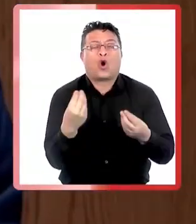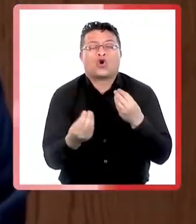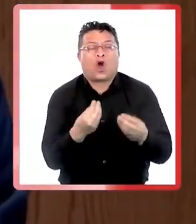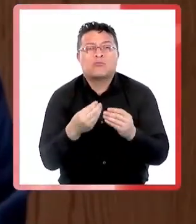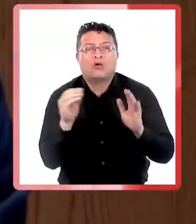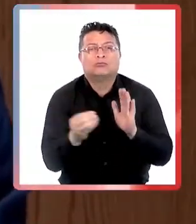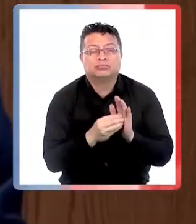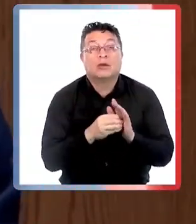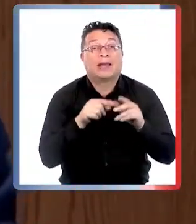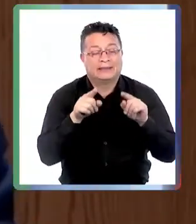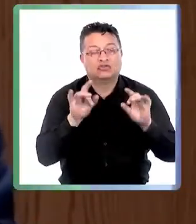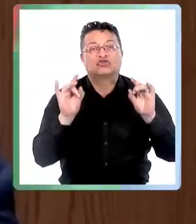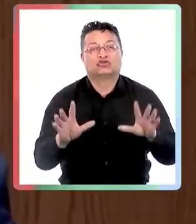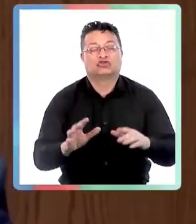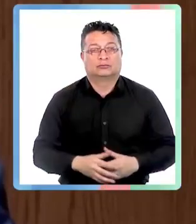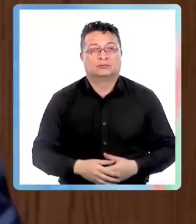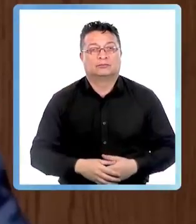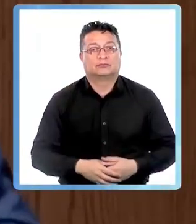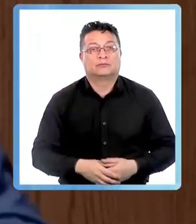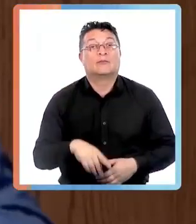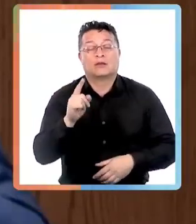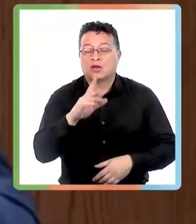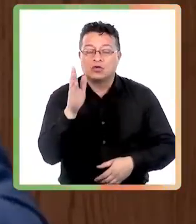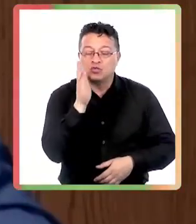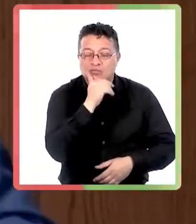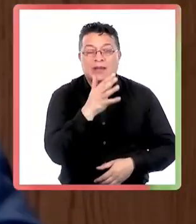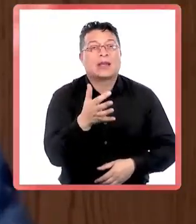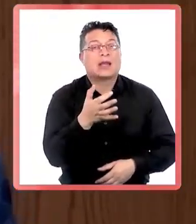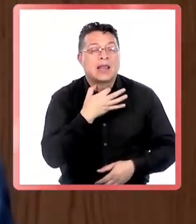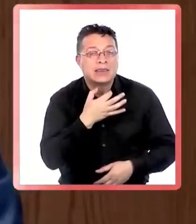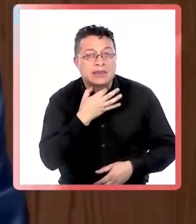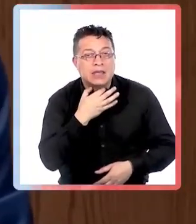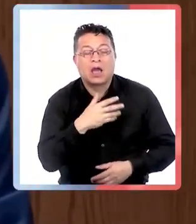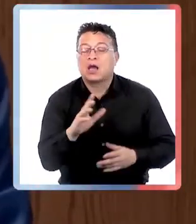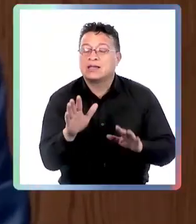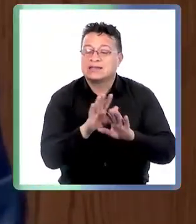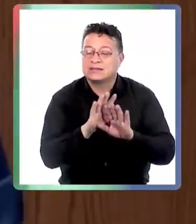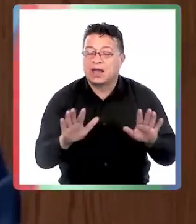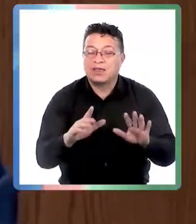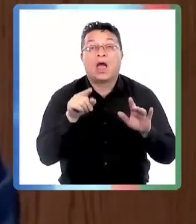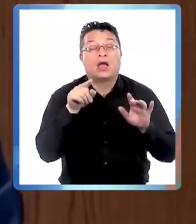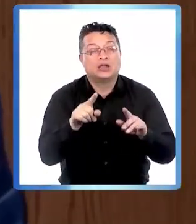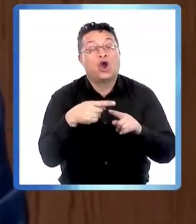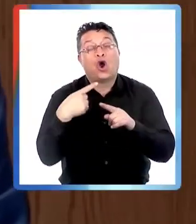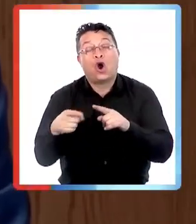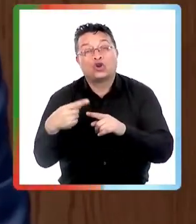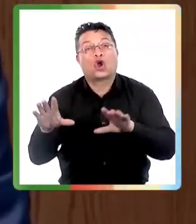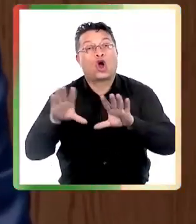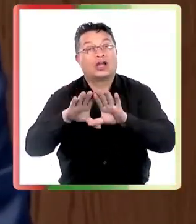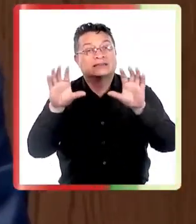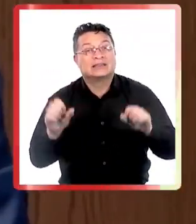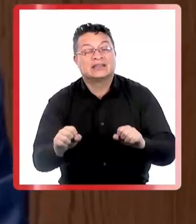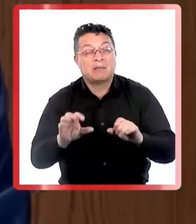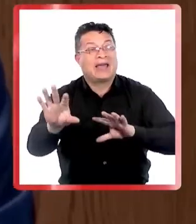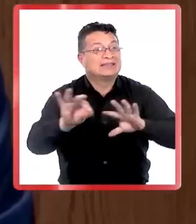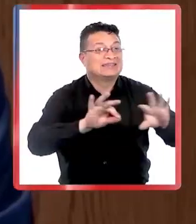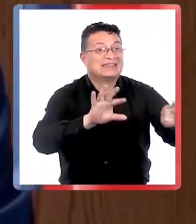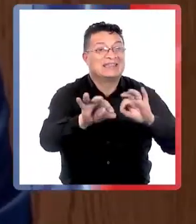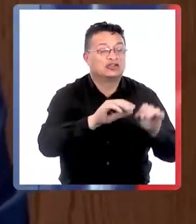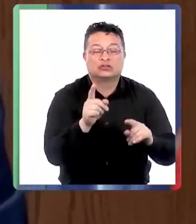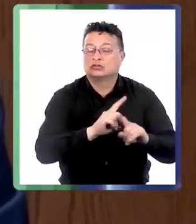por qué se generó, cómo se instaló, pero es lo que se instaló. Ni garantías, ni tampoco otros